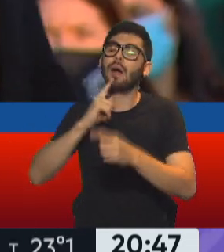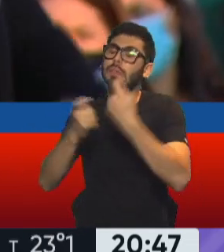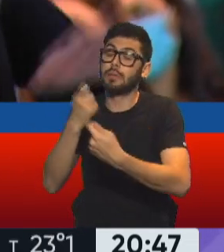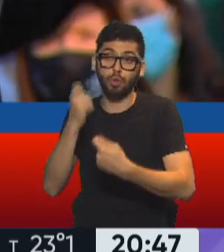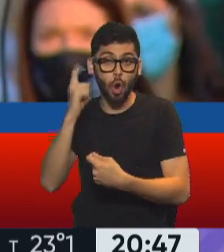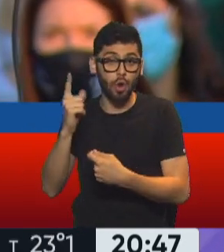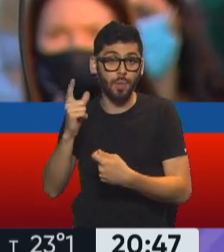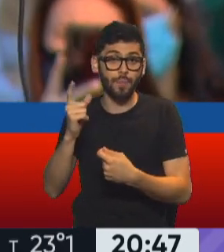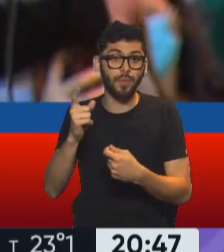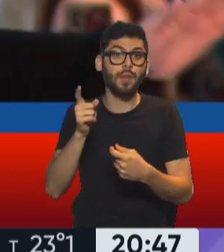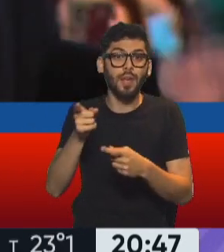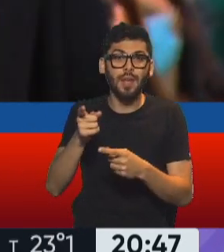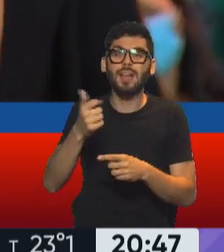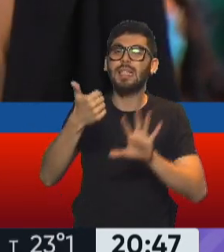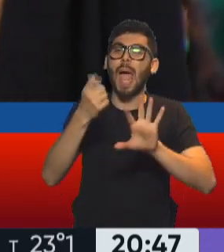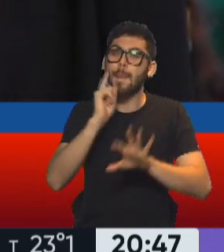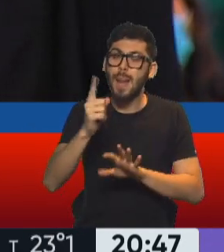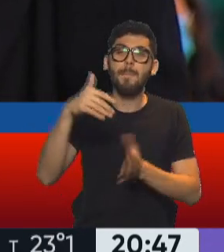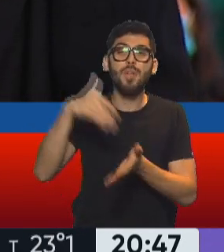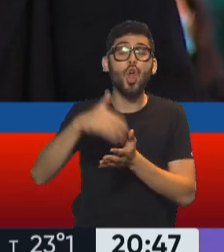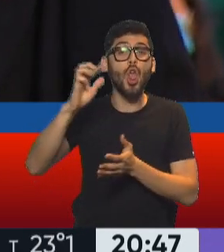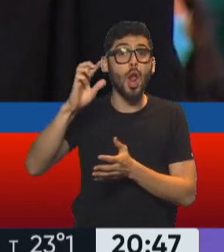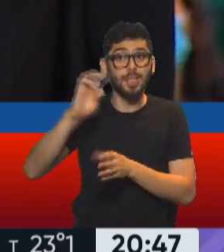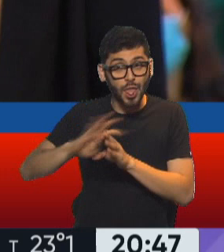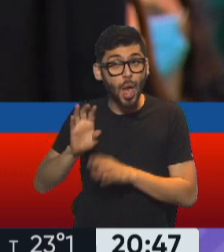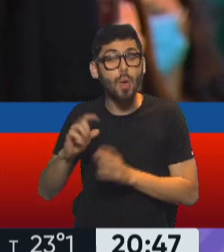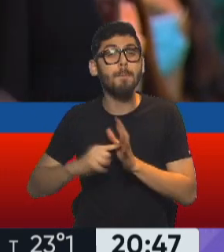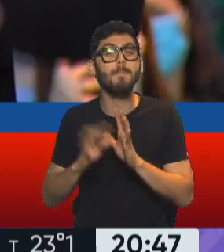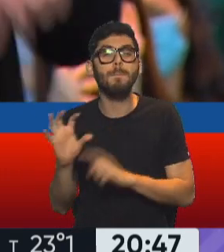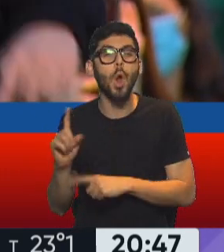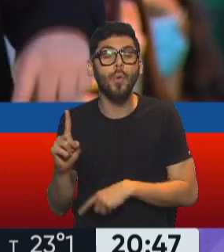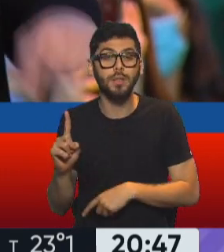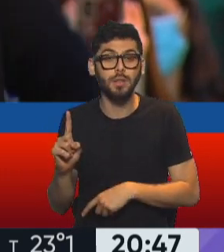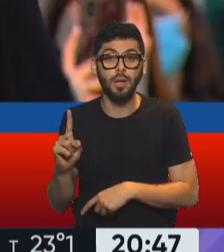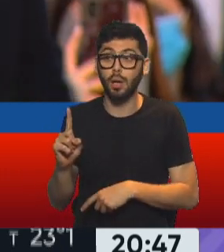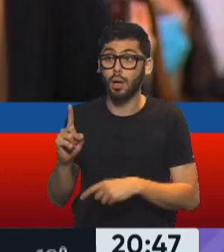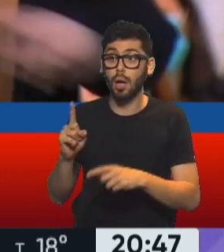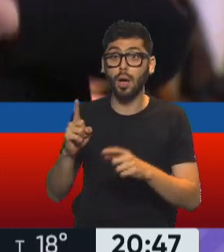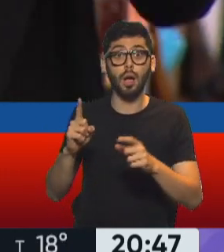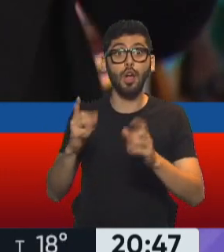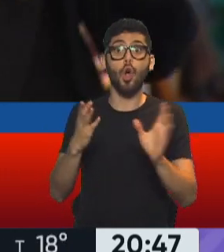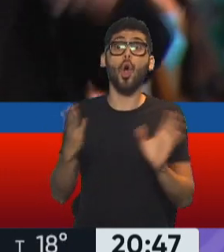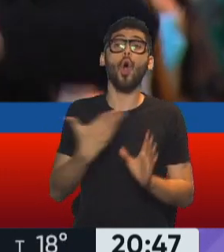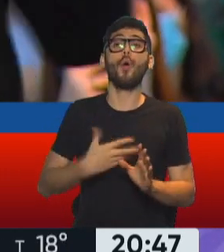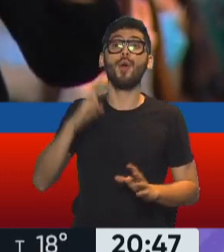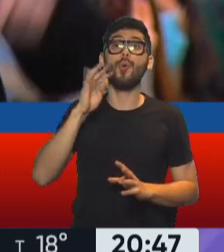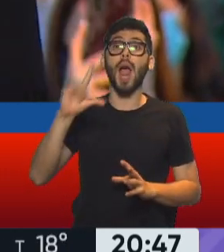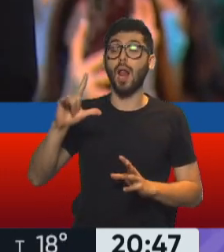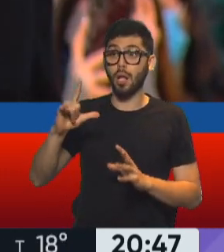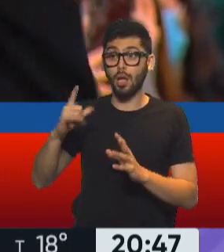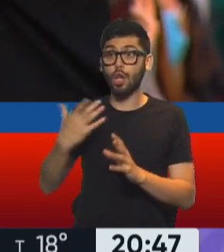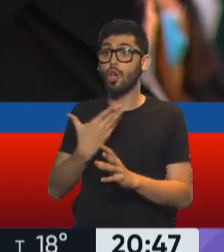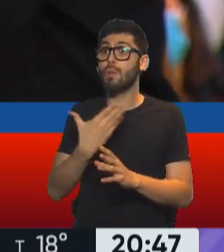provincia frescos, Sí. 6.000 millones de dólares. Ahora, si uno ve, ¿aumentó la obra pública de la provincia en el gobierno de Vidal? No,